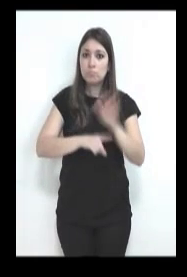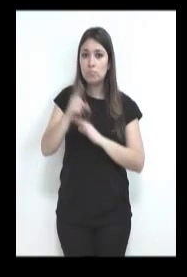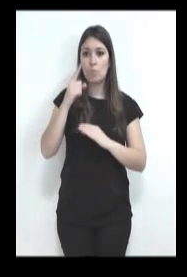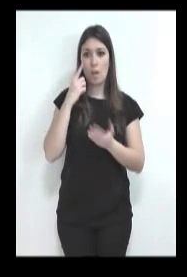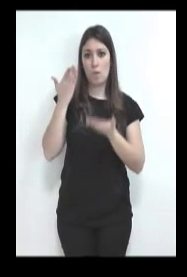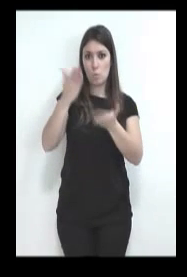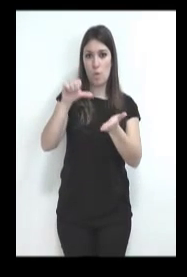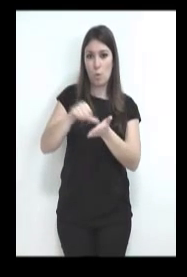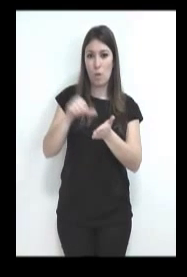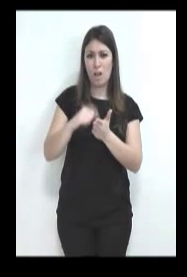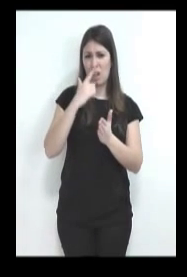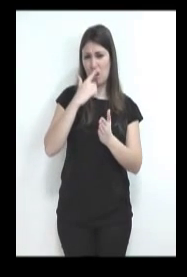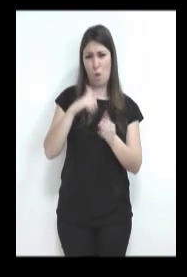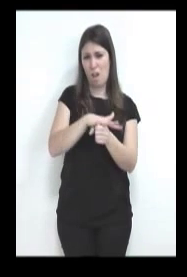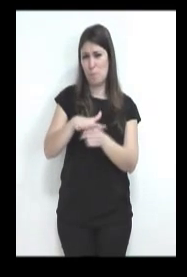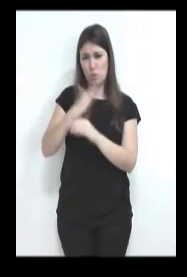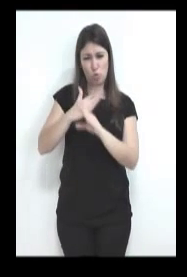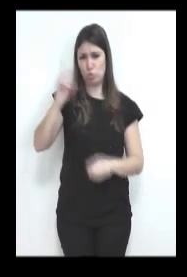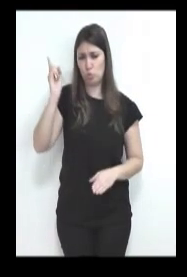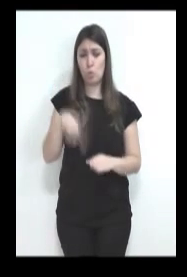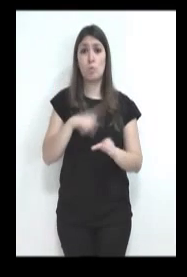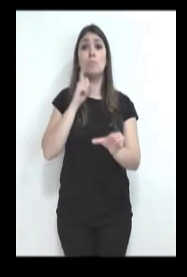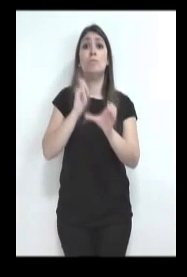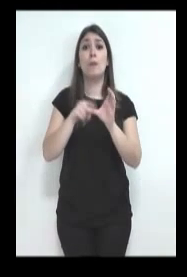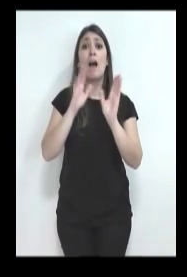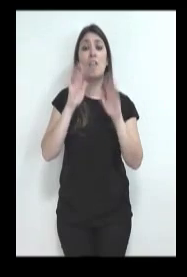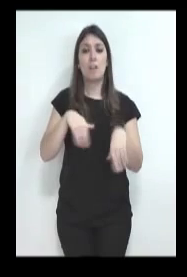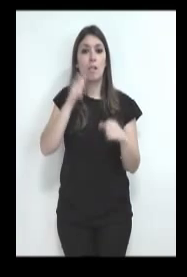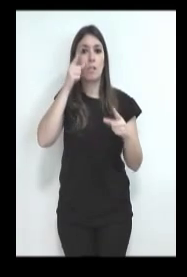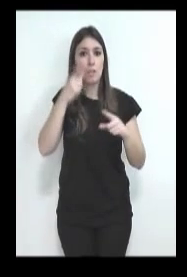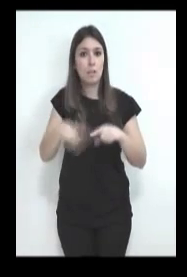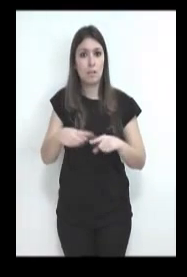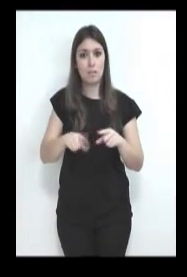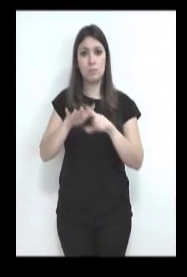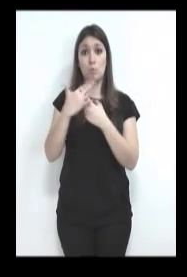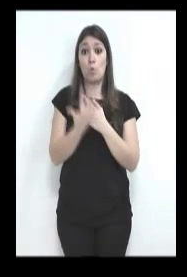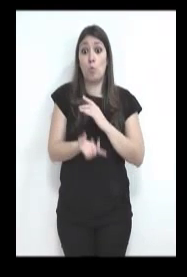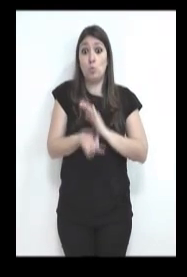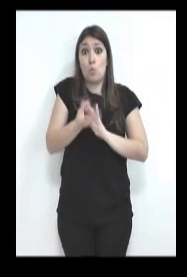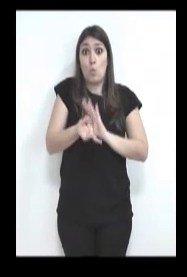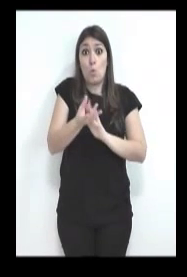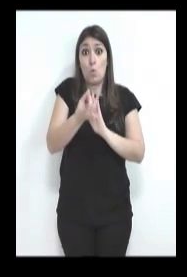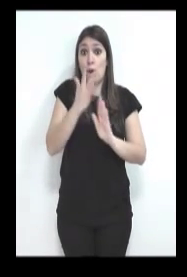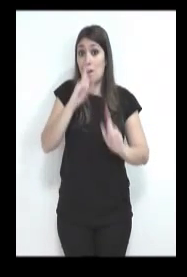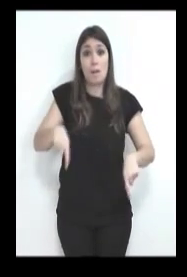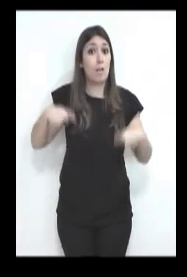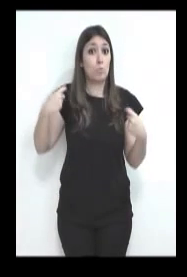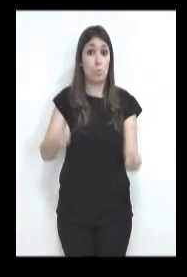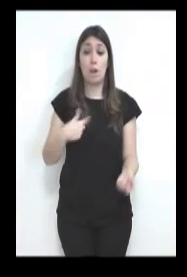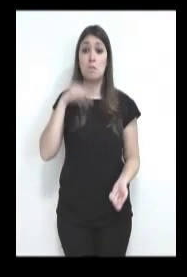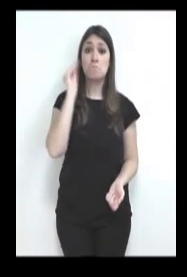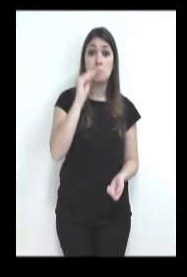ciudad a todos los niveles, lo que permite que esas situaciones aparezcan de forma espontánea